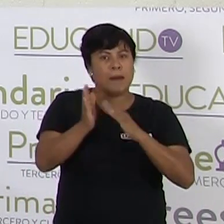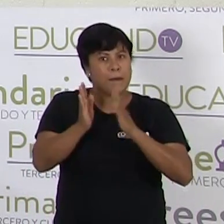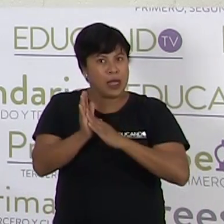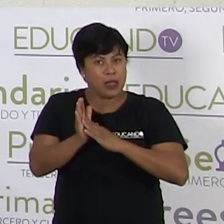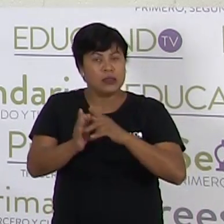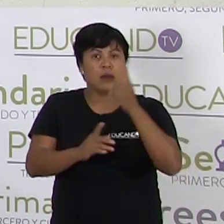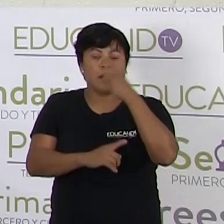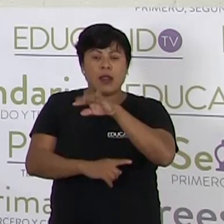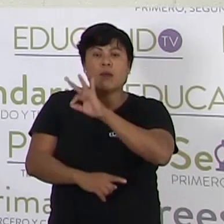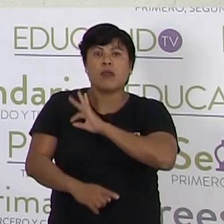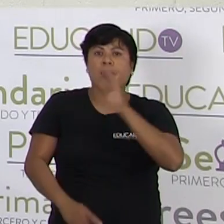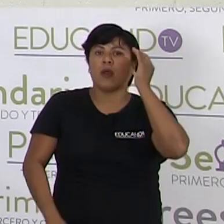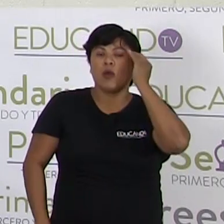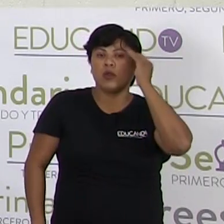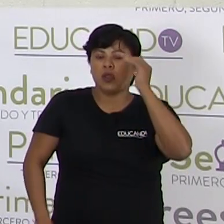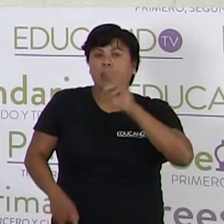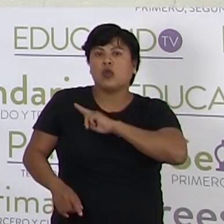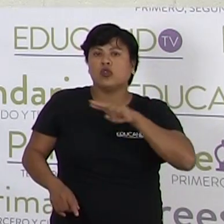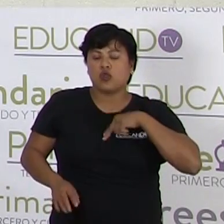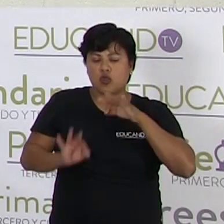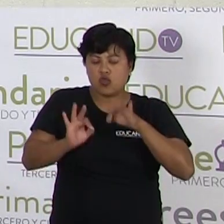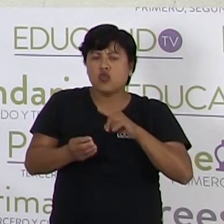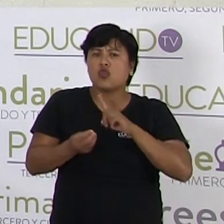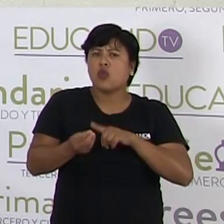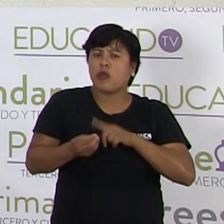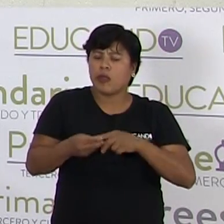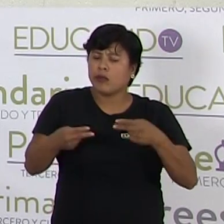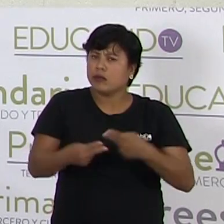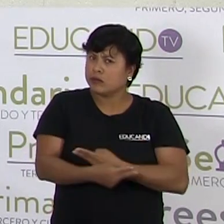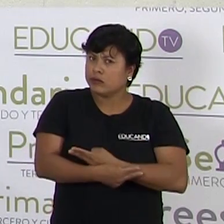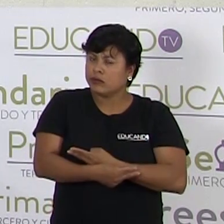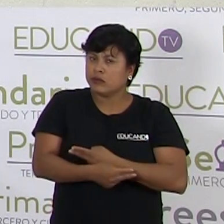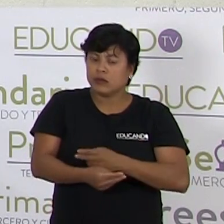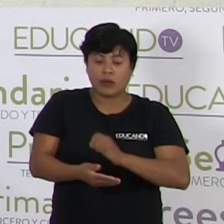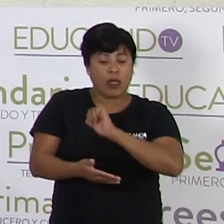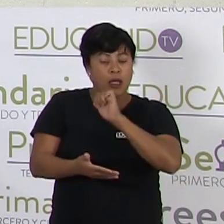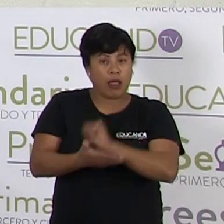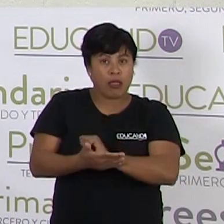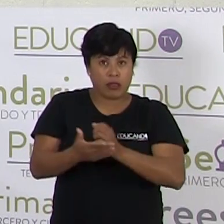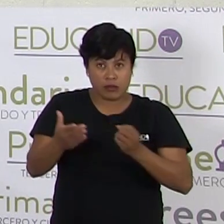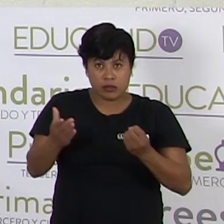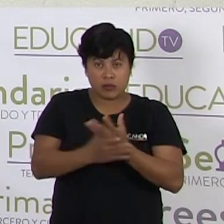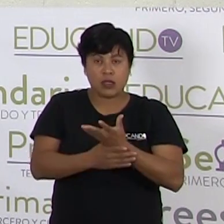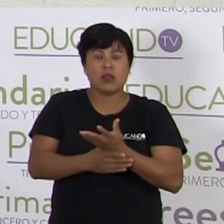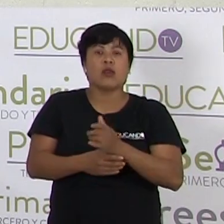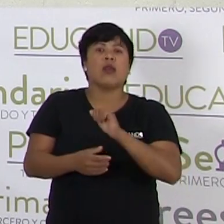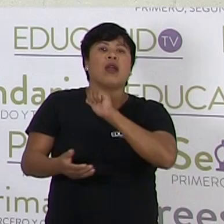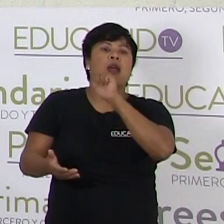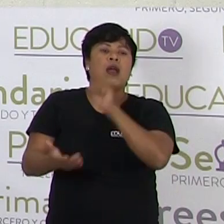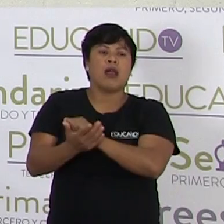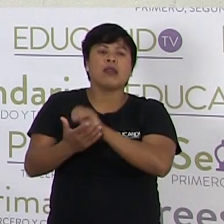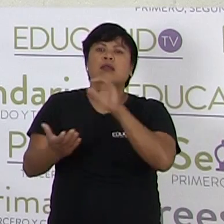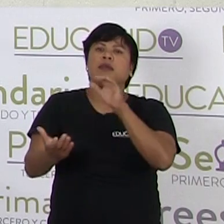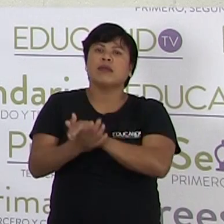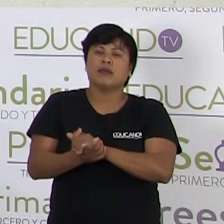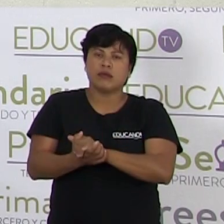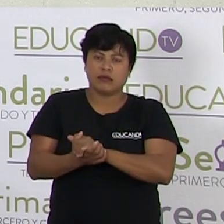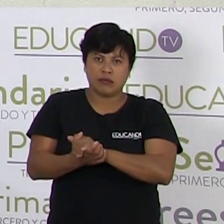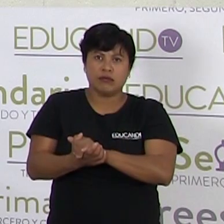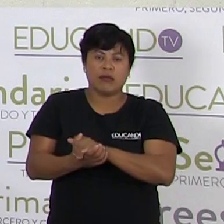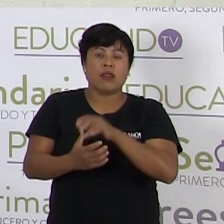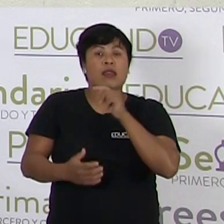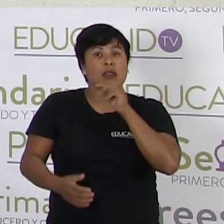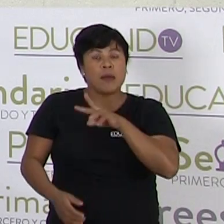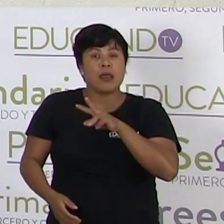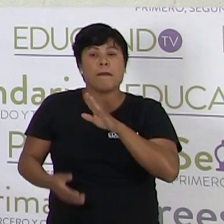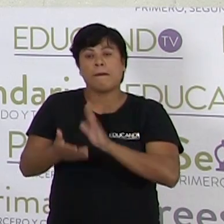ayudan a conocer nuestro origen? El acta de nacimiento, el acta de matrimonio,